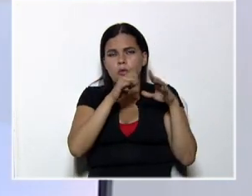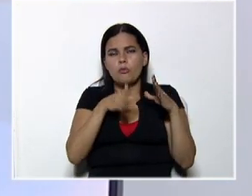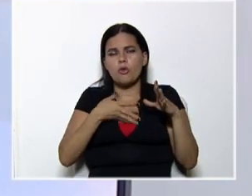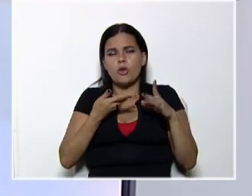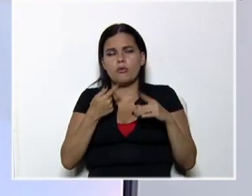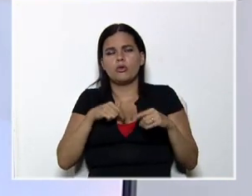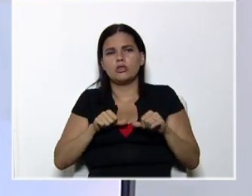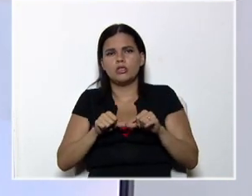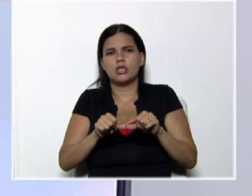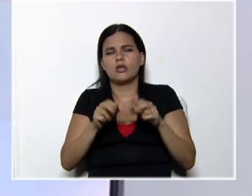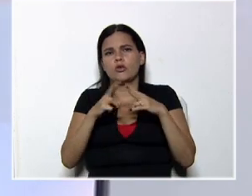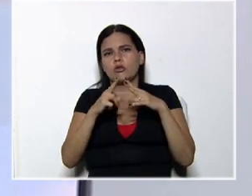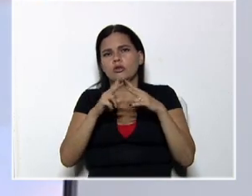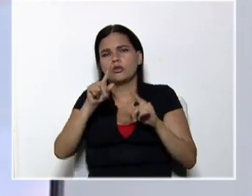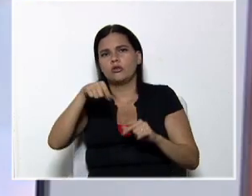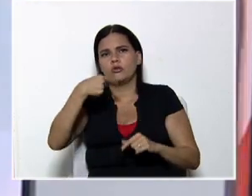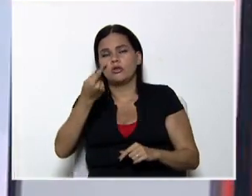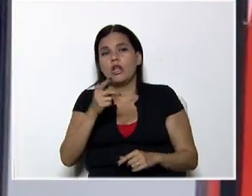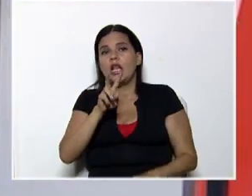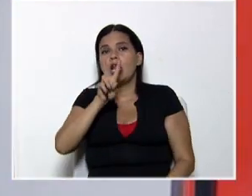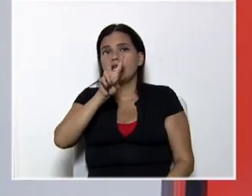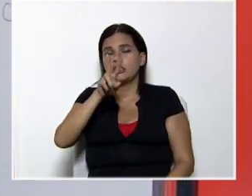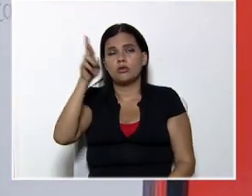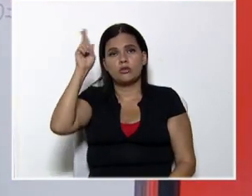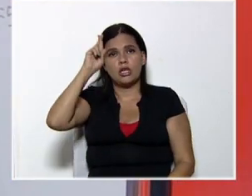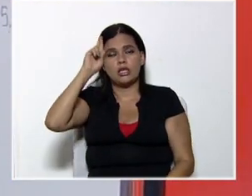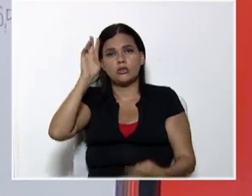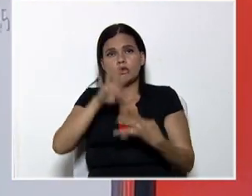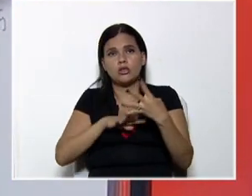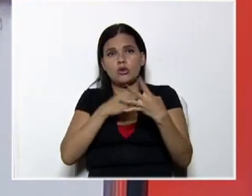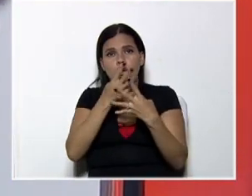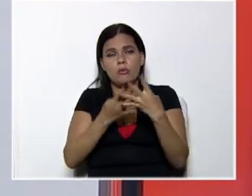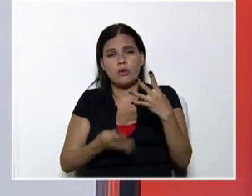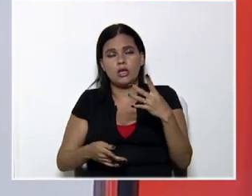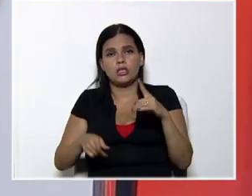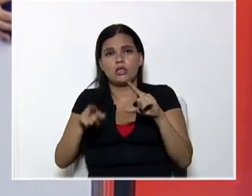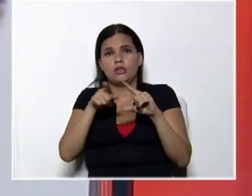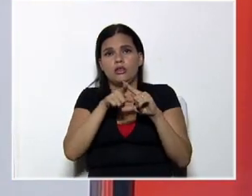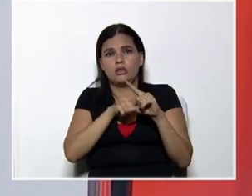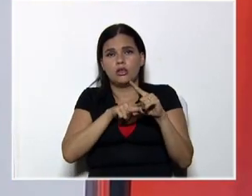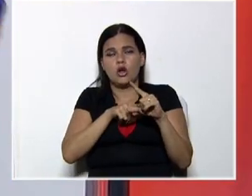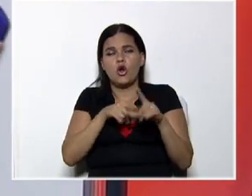ejemplo, la segunda razón trigonométrica, coseno del ángulo,